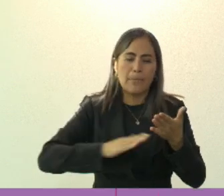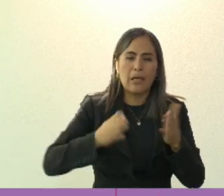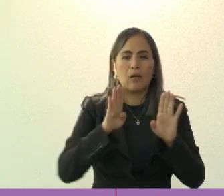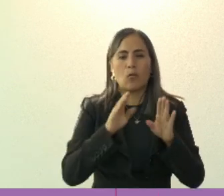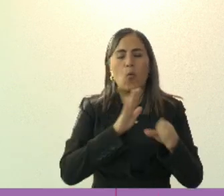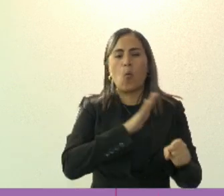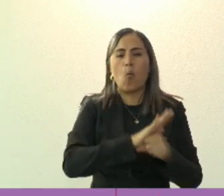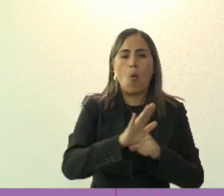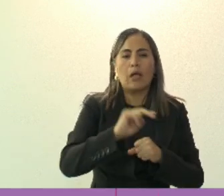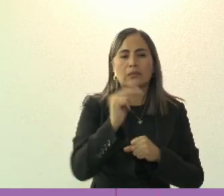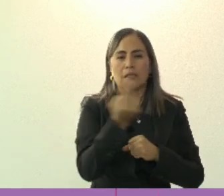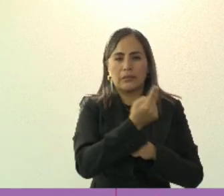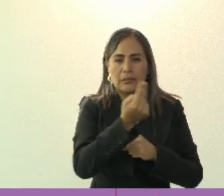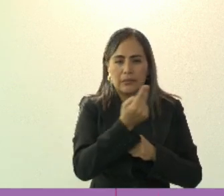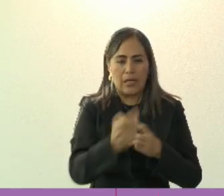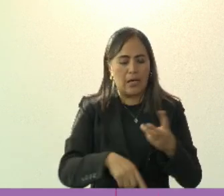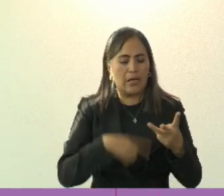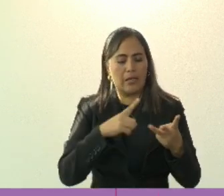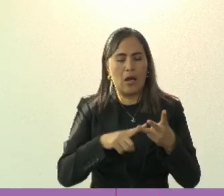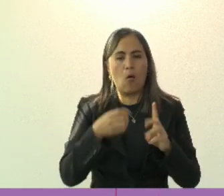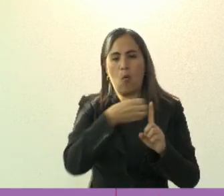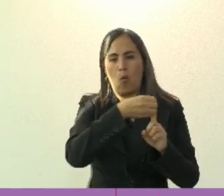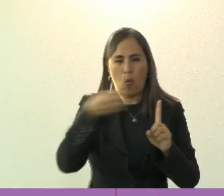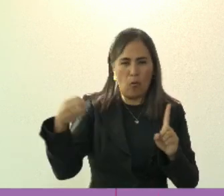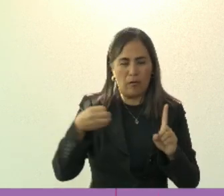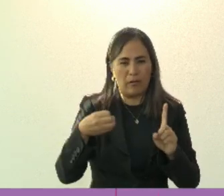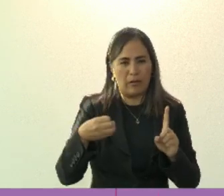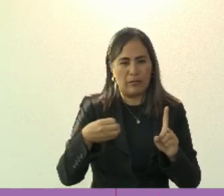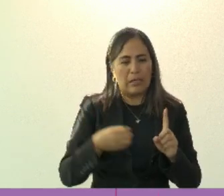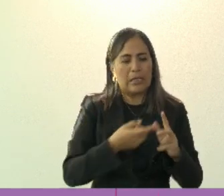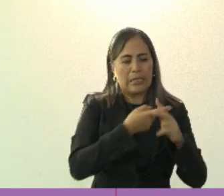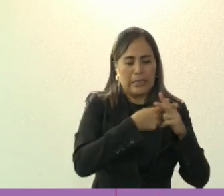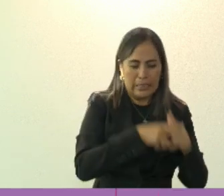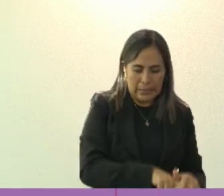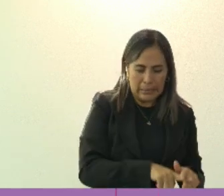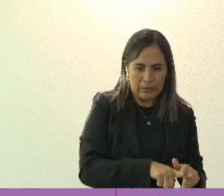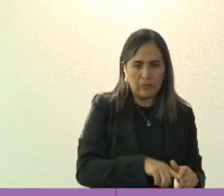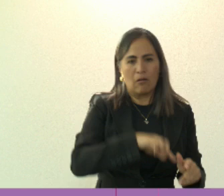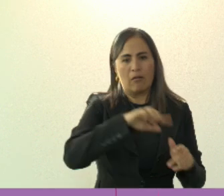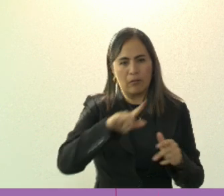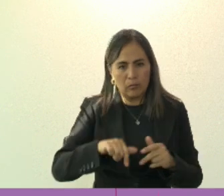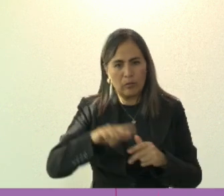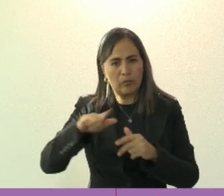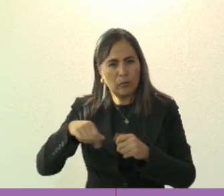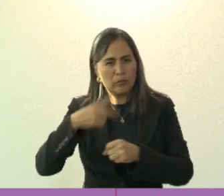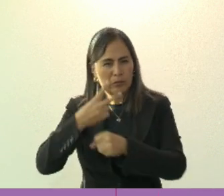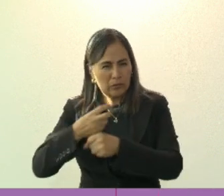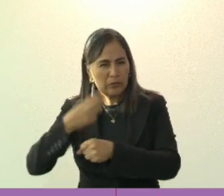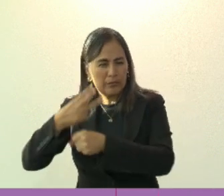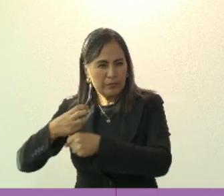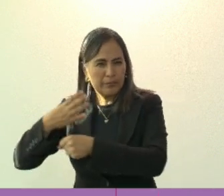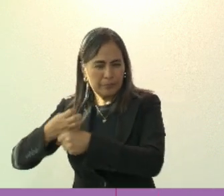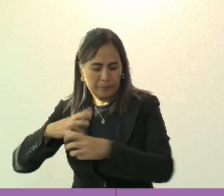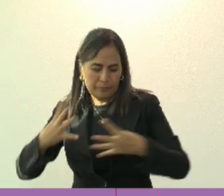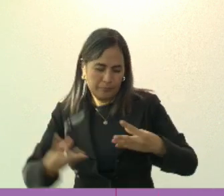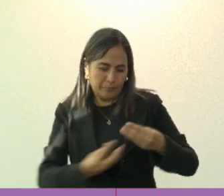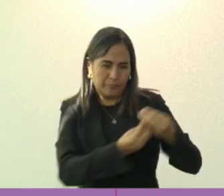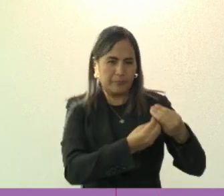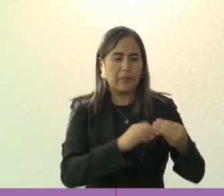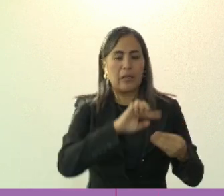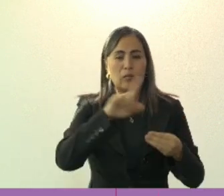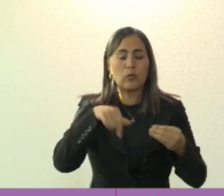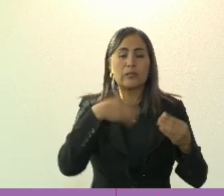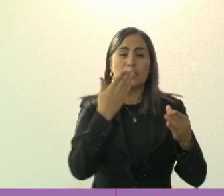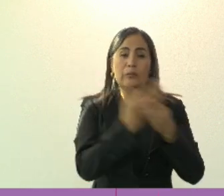procesos, organizarlos de forma cronológica según se va gestionando el asunto o trámite, integrar un expediente